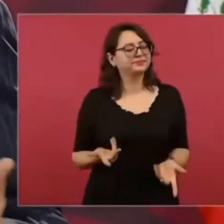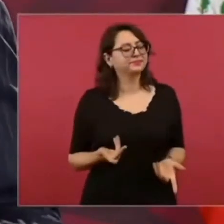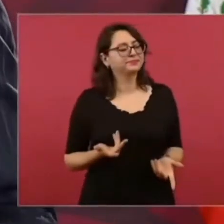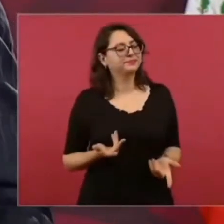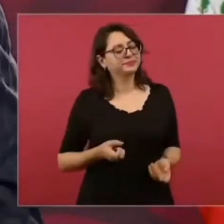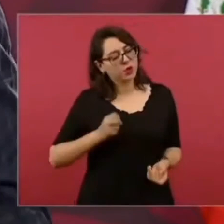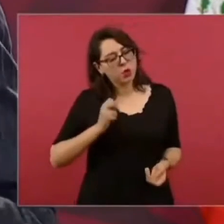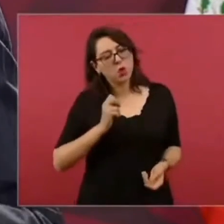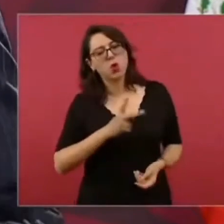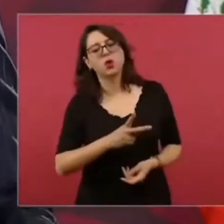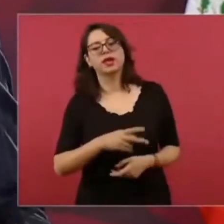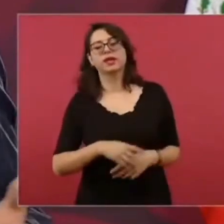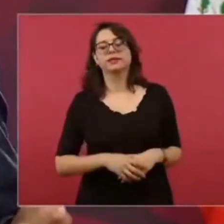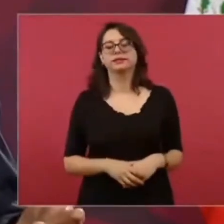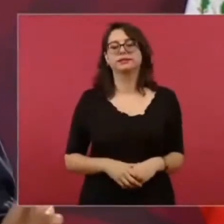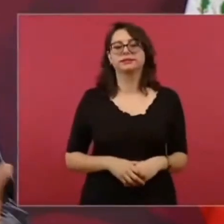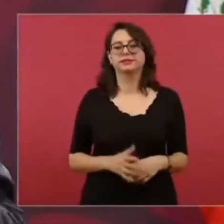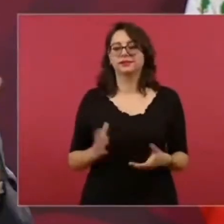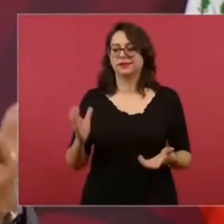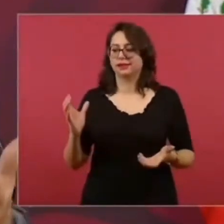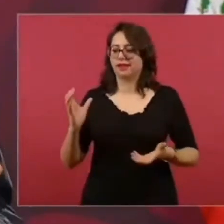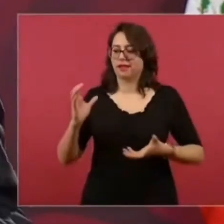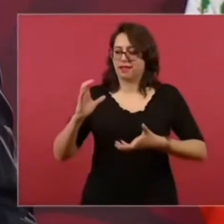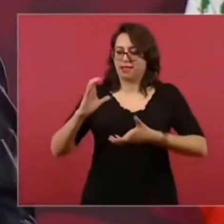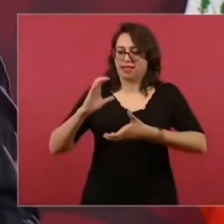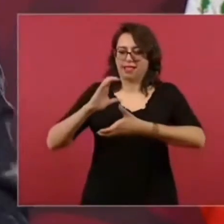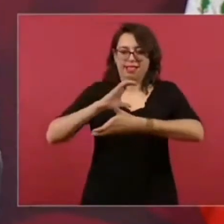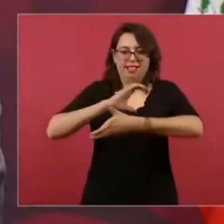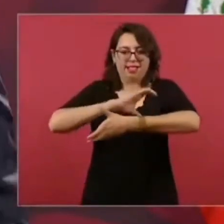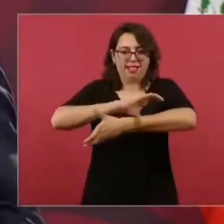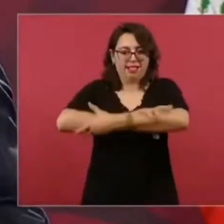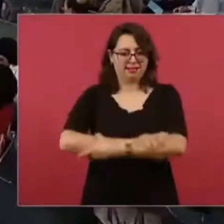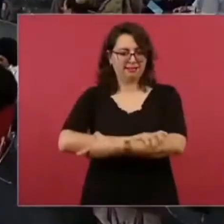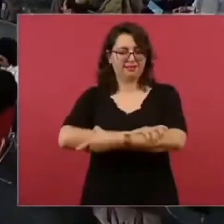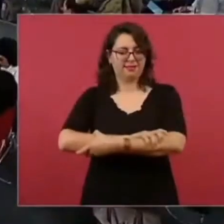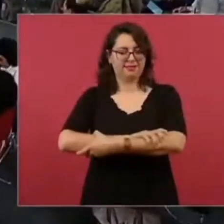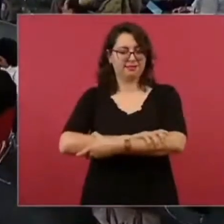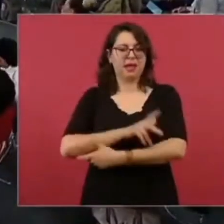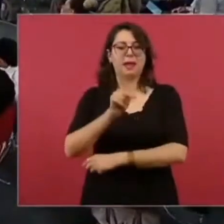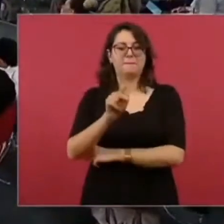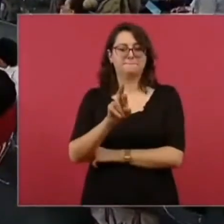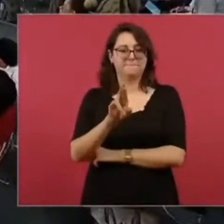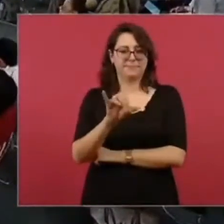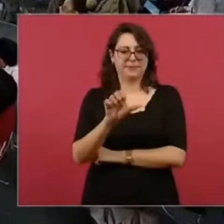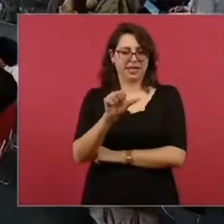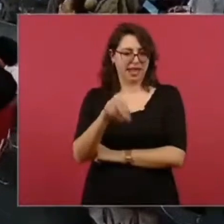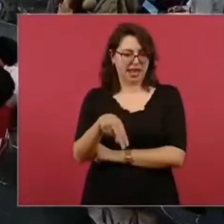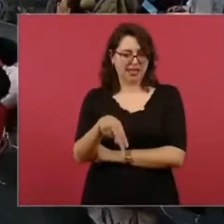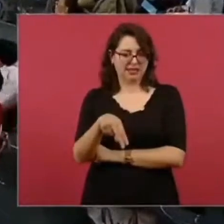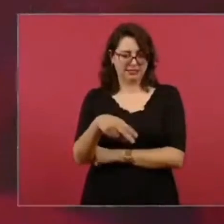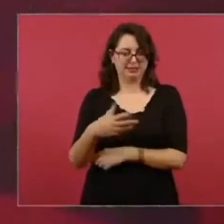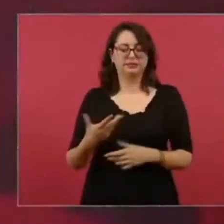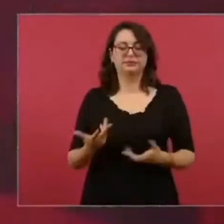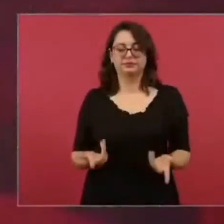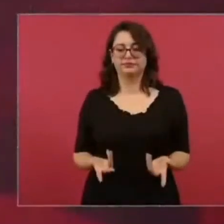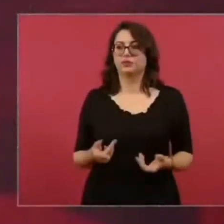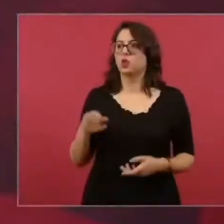jueces, magistrados, ministros, bueno, llegaron a tener, ya lo he dicho